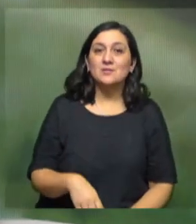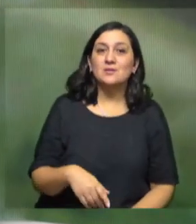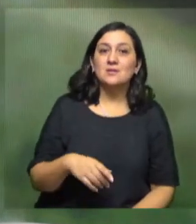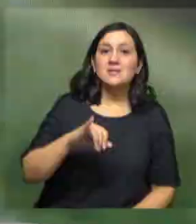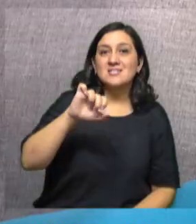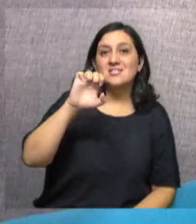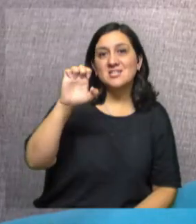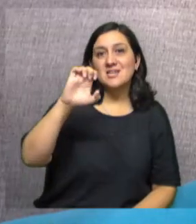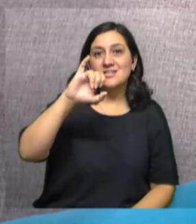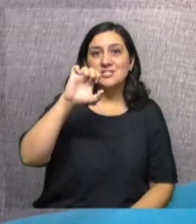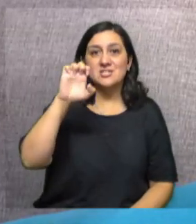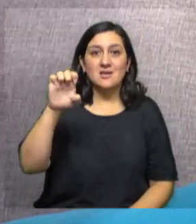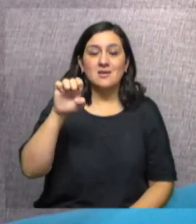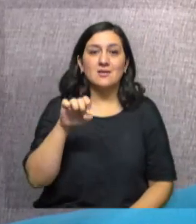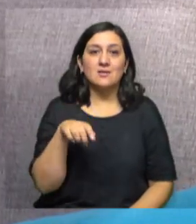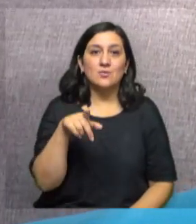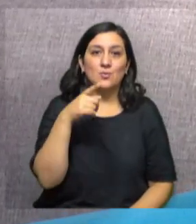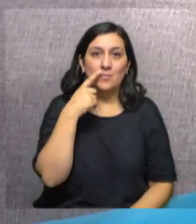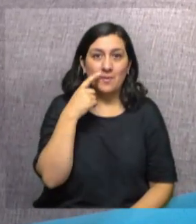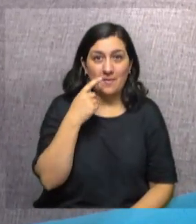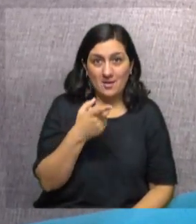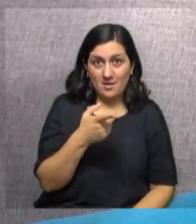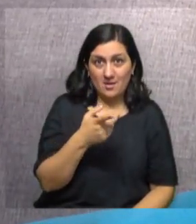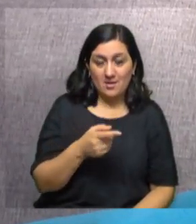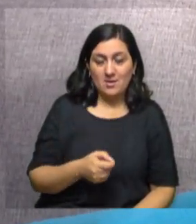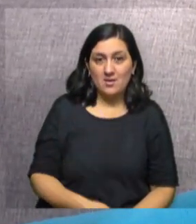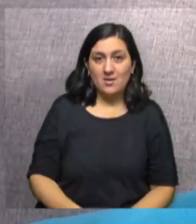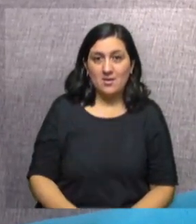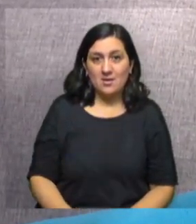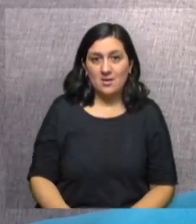el Yeye. Y el Yeye,